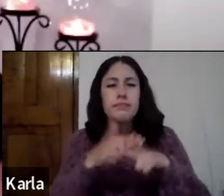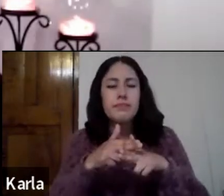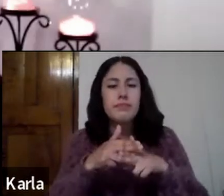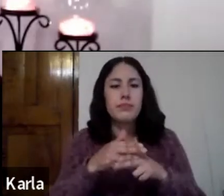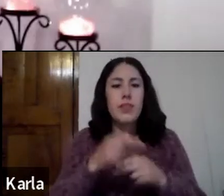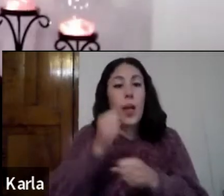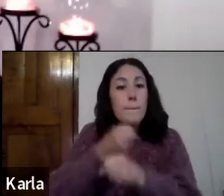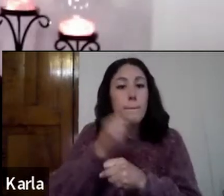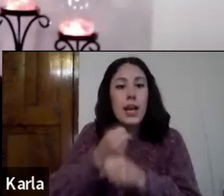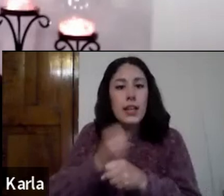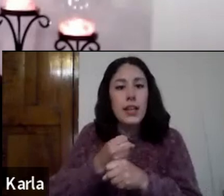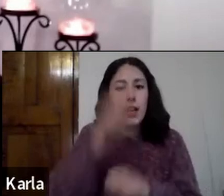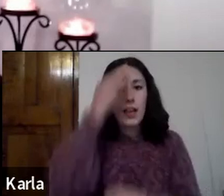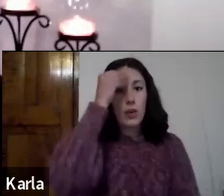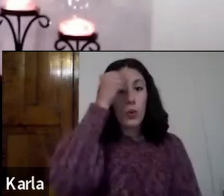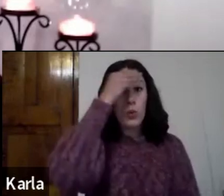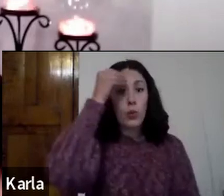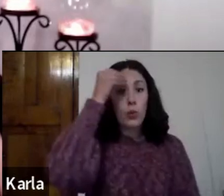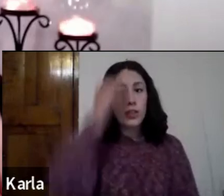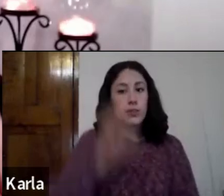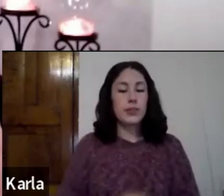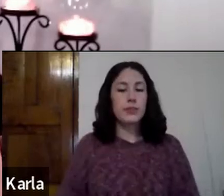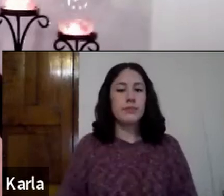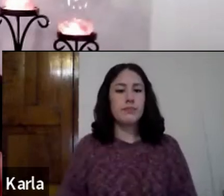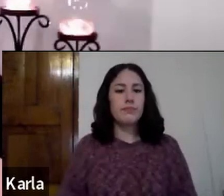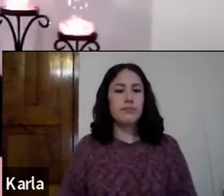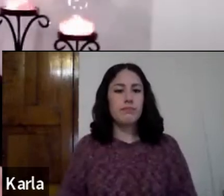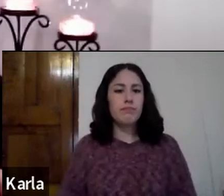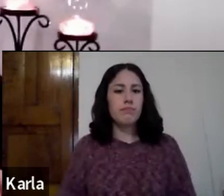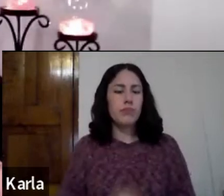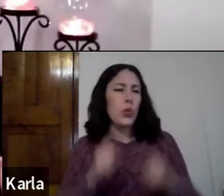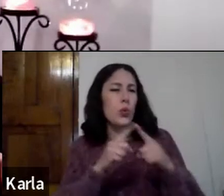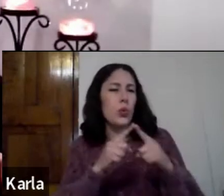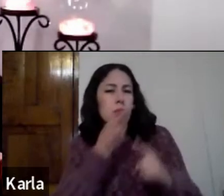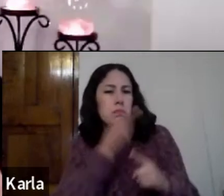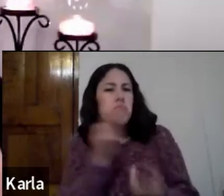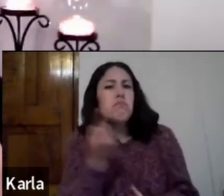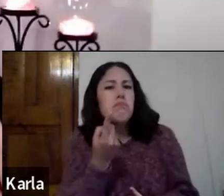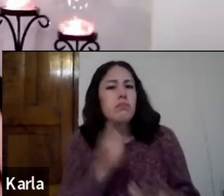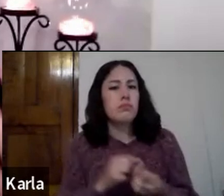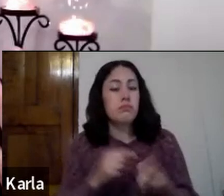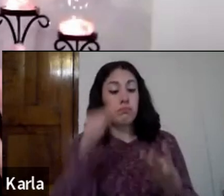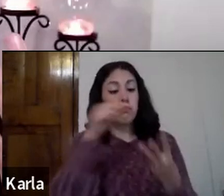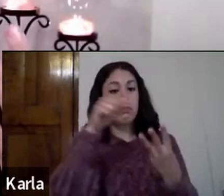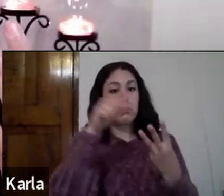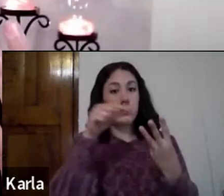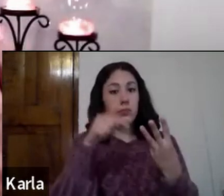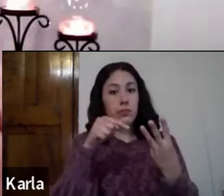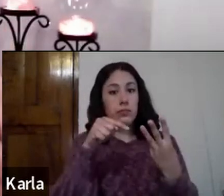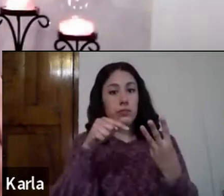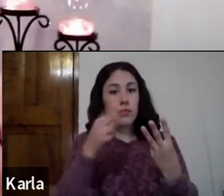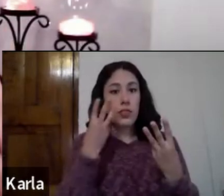se nos dice la iglesia que son tres principales durante la cuaresma